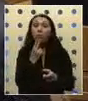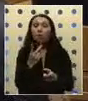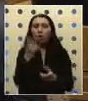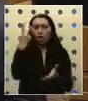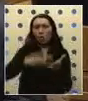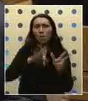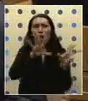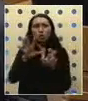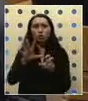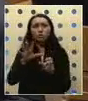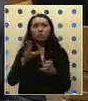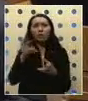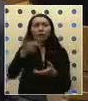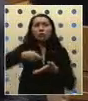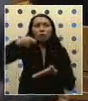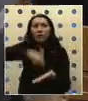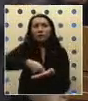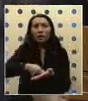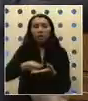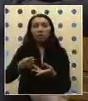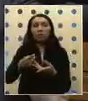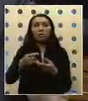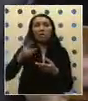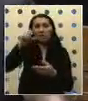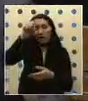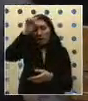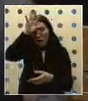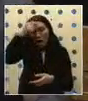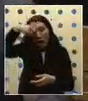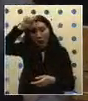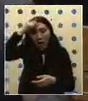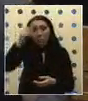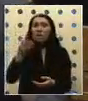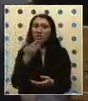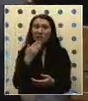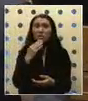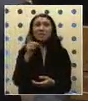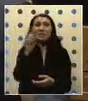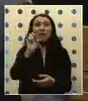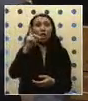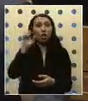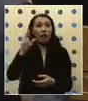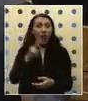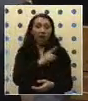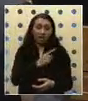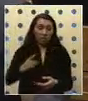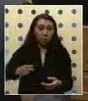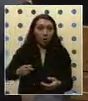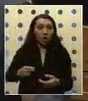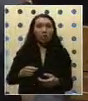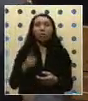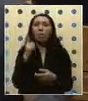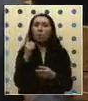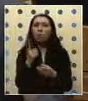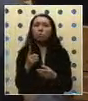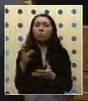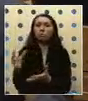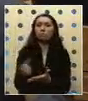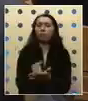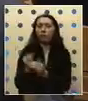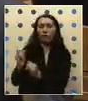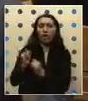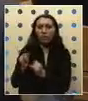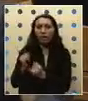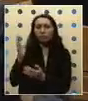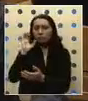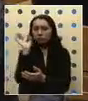2.800 subsidios están dando vuelta alrededor de Puerto Montt. Calama, y lo sabe el diputado Sandoval, que fue uno de los que recogió esta información y yo